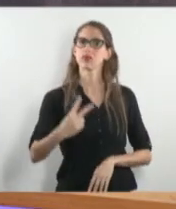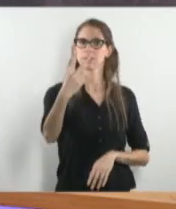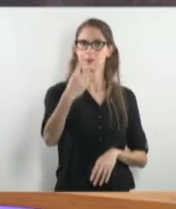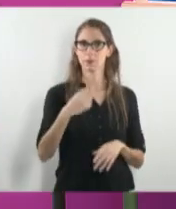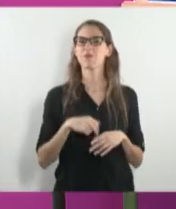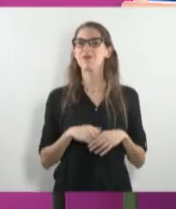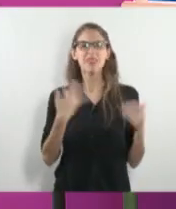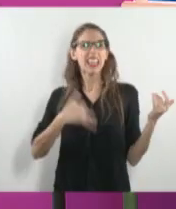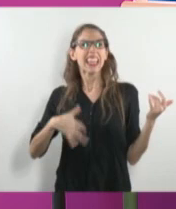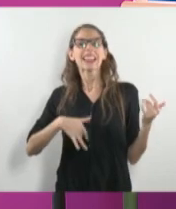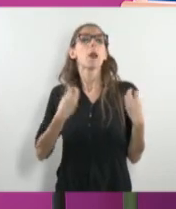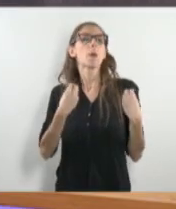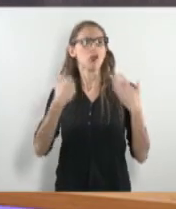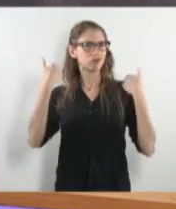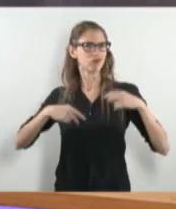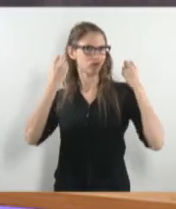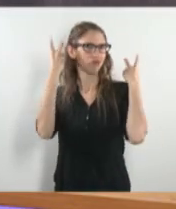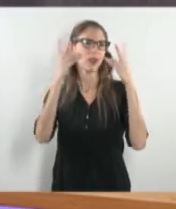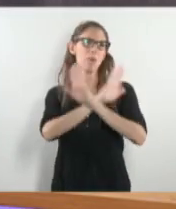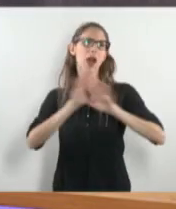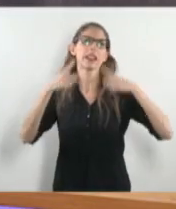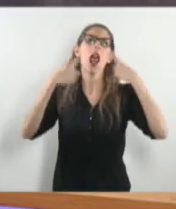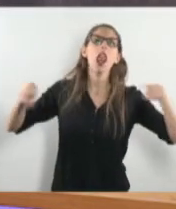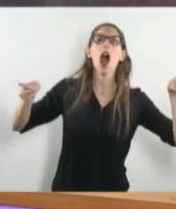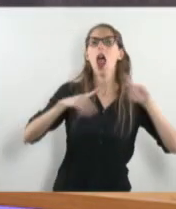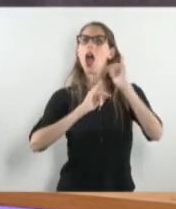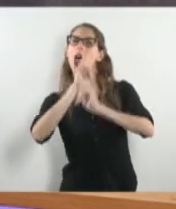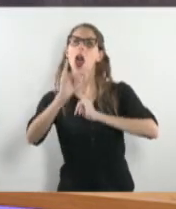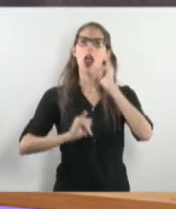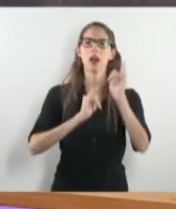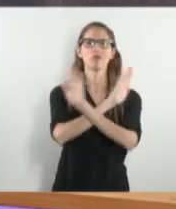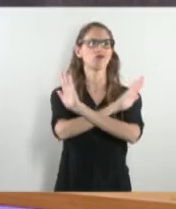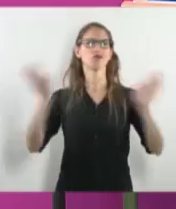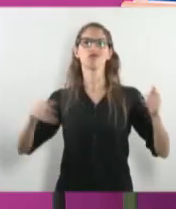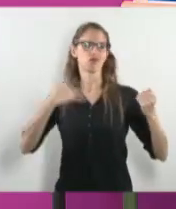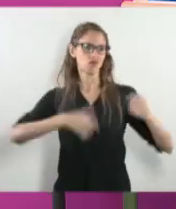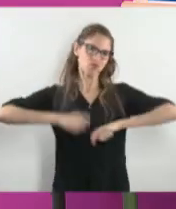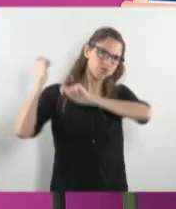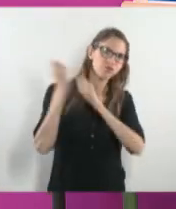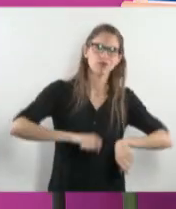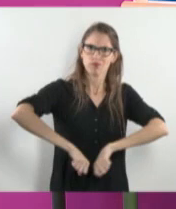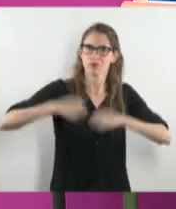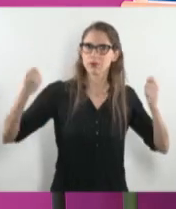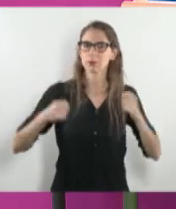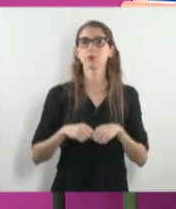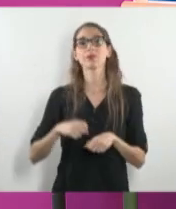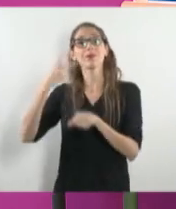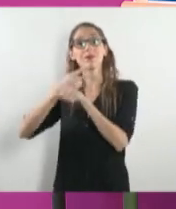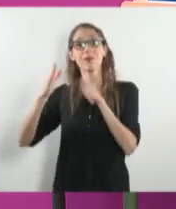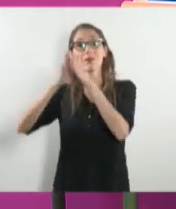como diciendo... Como un acto de rebeldía también. Y no canto más. Y no canto más. Perfecto. ¿Y la vuelta, entonces? Y la vuelta va a